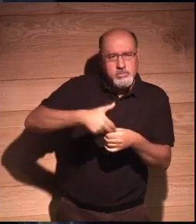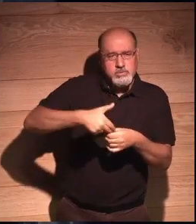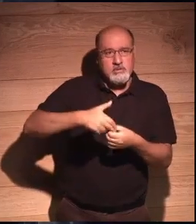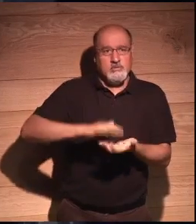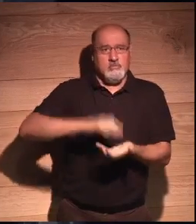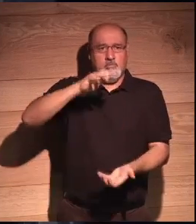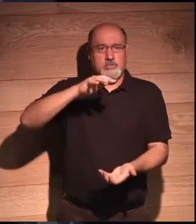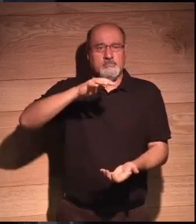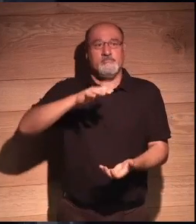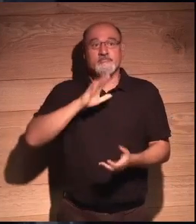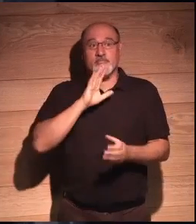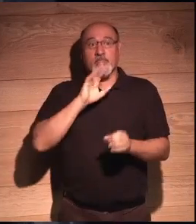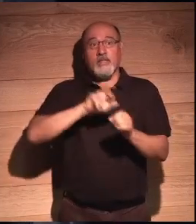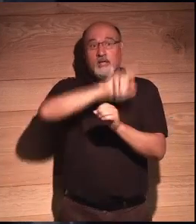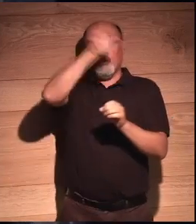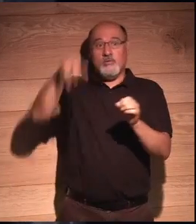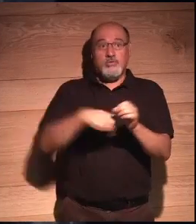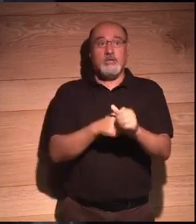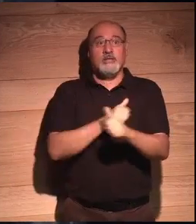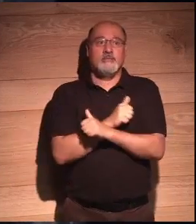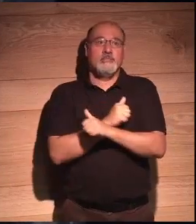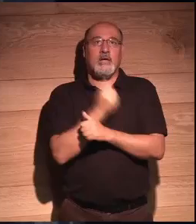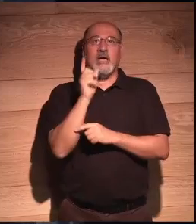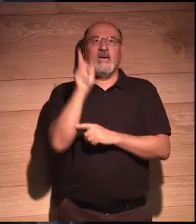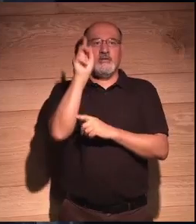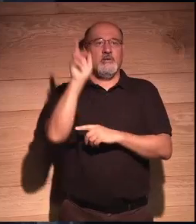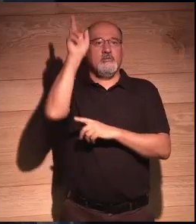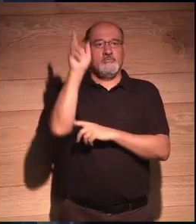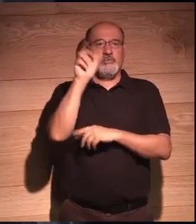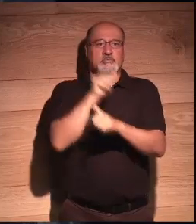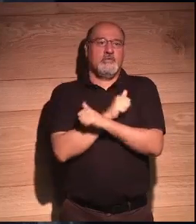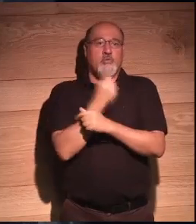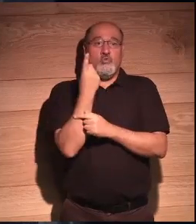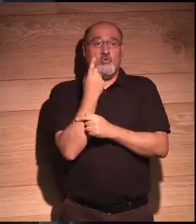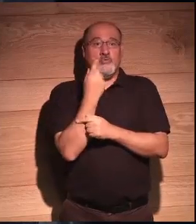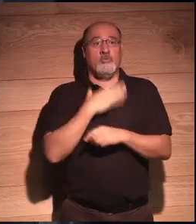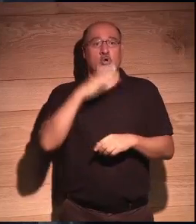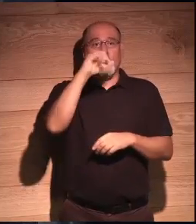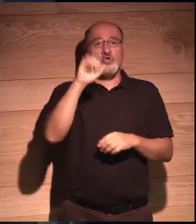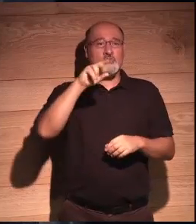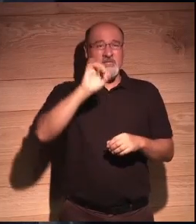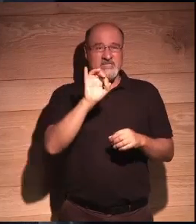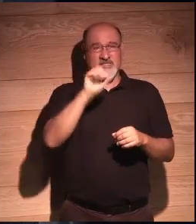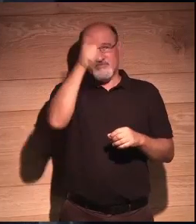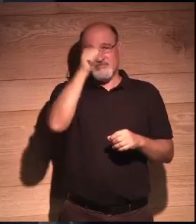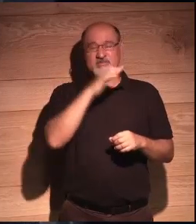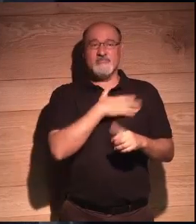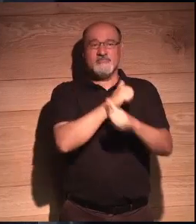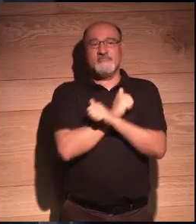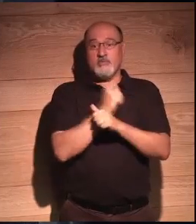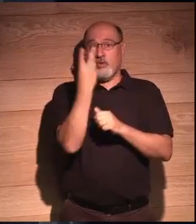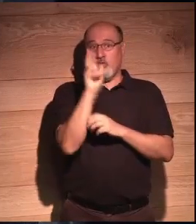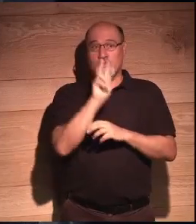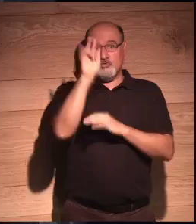queden dando uno la vuelta, que es una putada para Collins, porque lo dejan arriba y no puede tocar la Luna, pero que es muy buena porque así pueden bajar